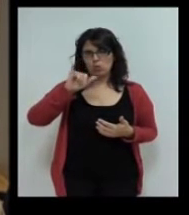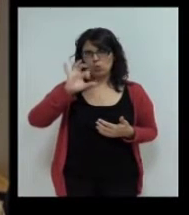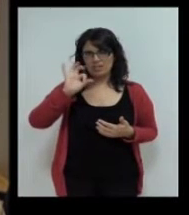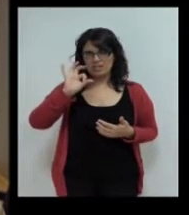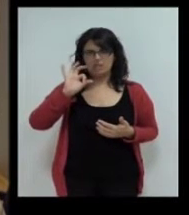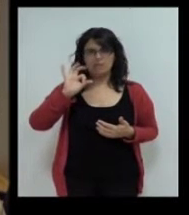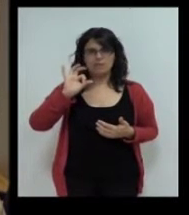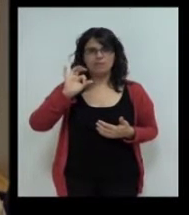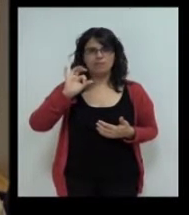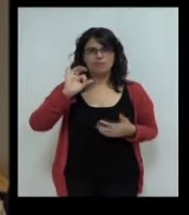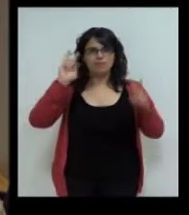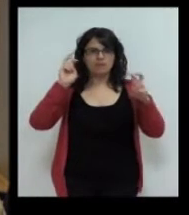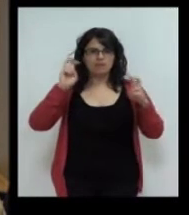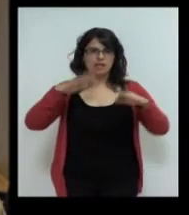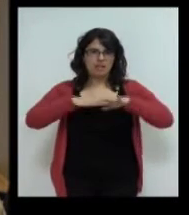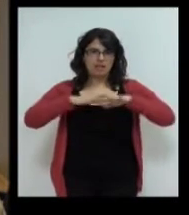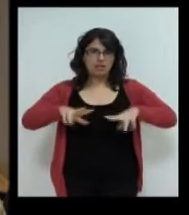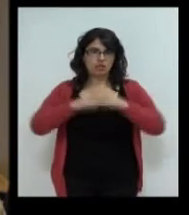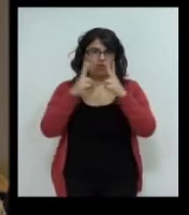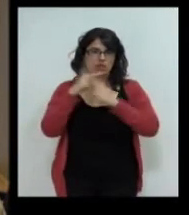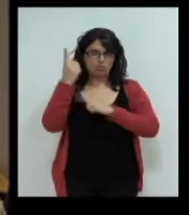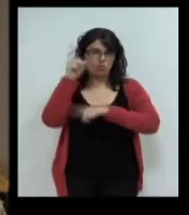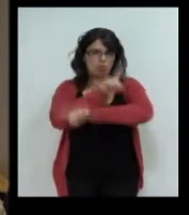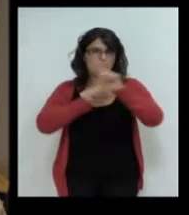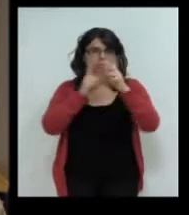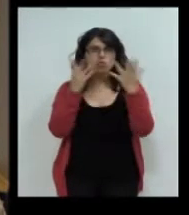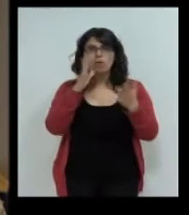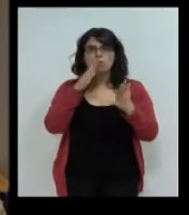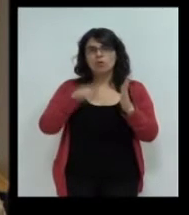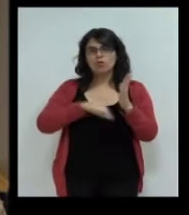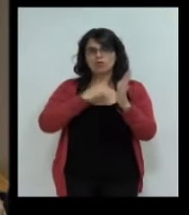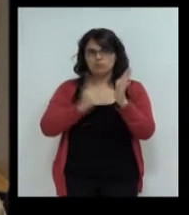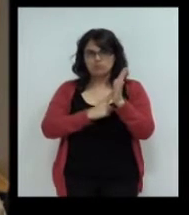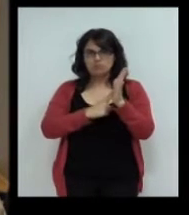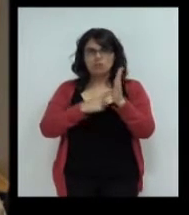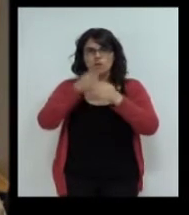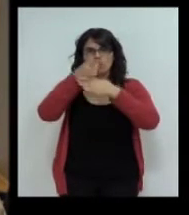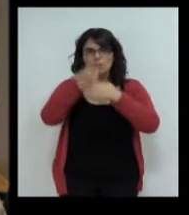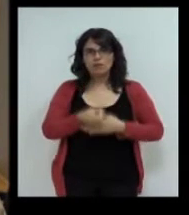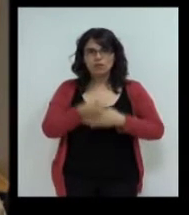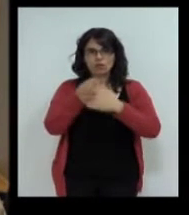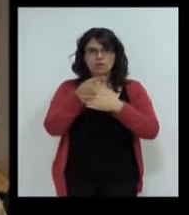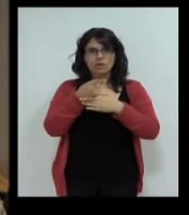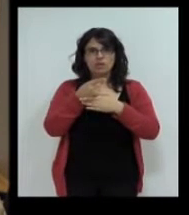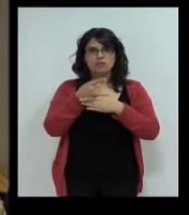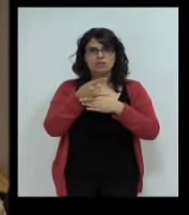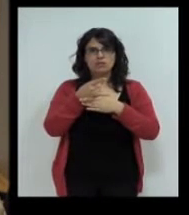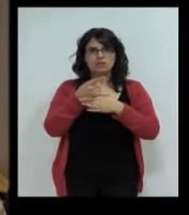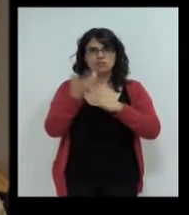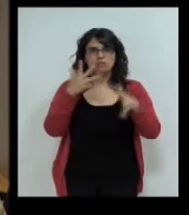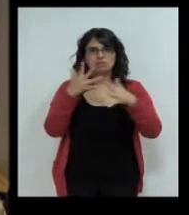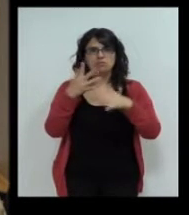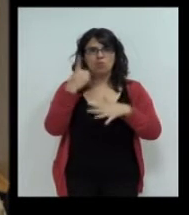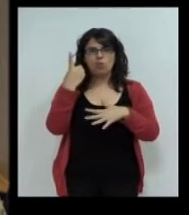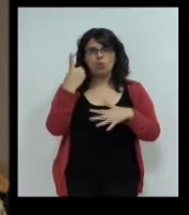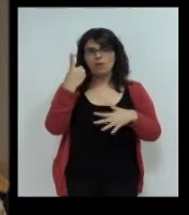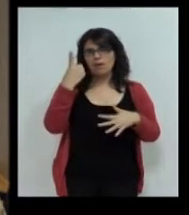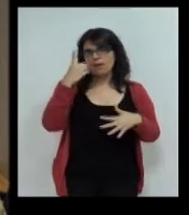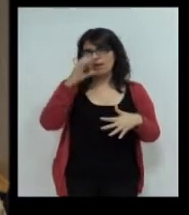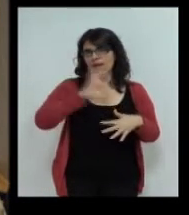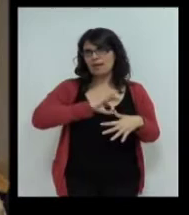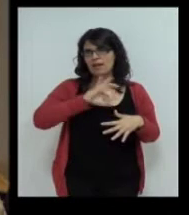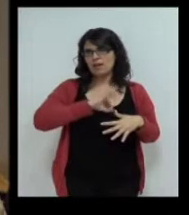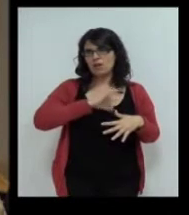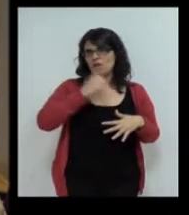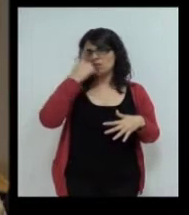redes sociales, un problema que tenemos es que se legisla, se plantea unas obligaciones a partir del 1 de enero del año pasado o de este